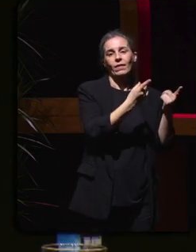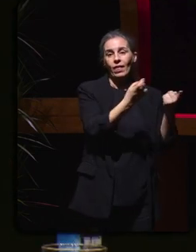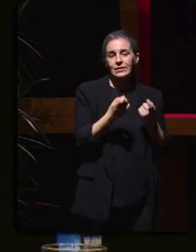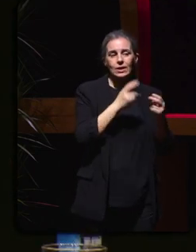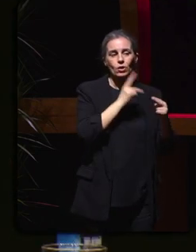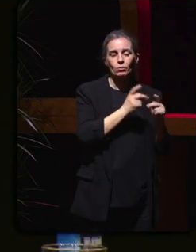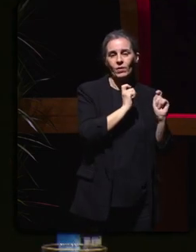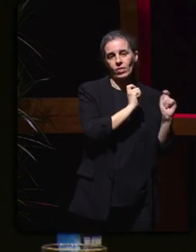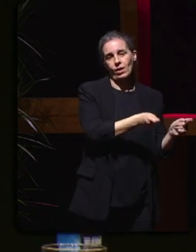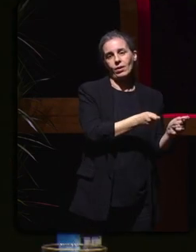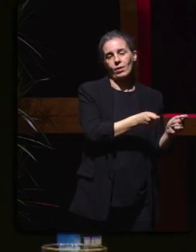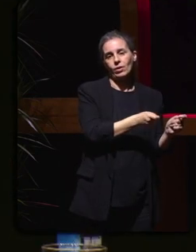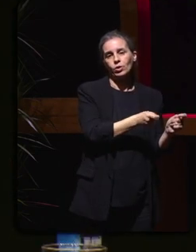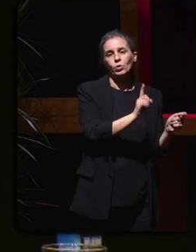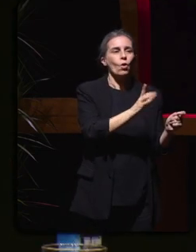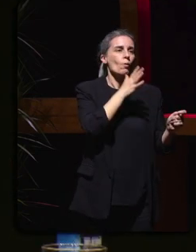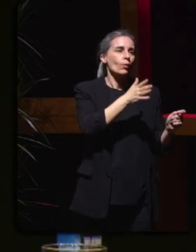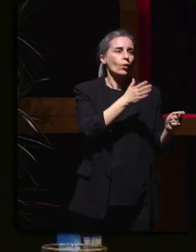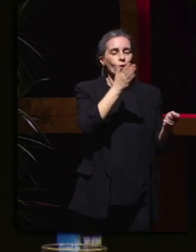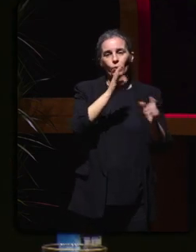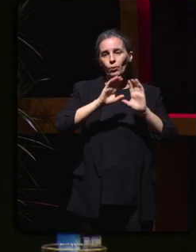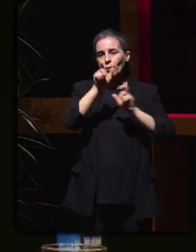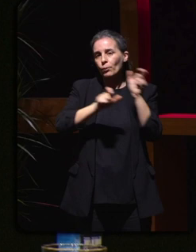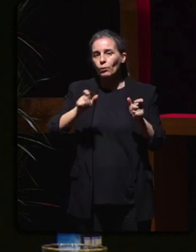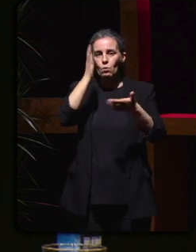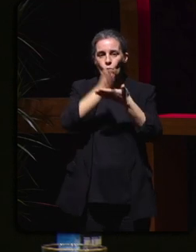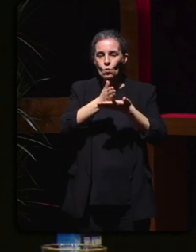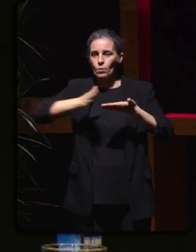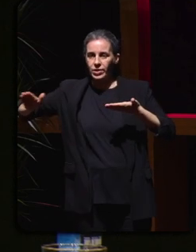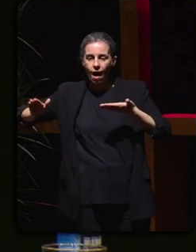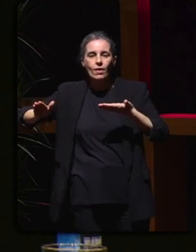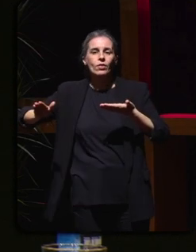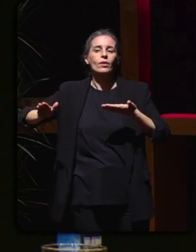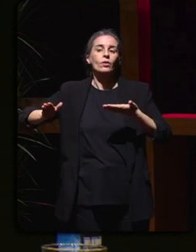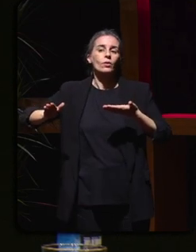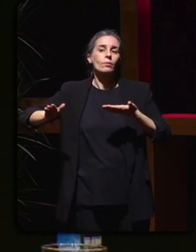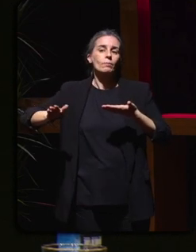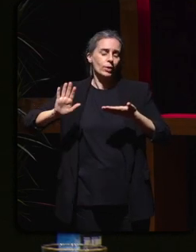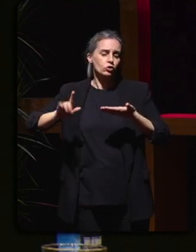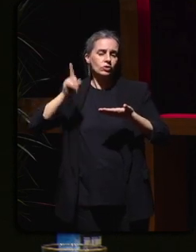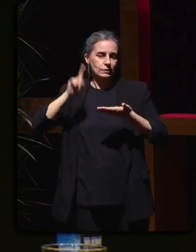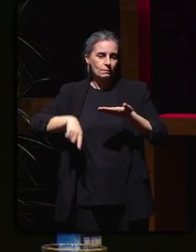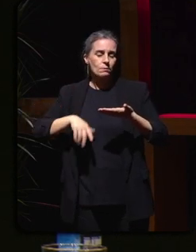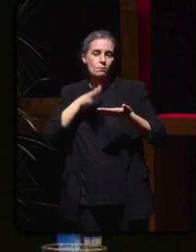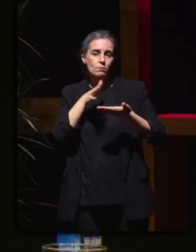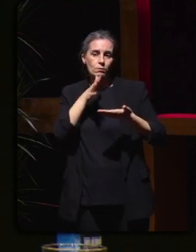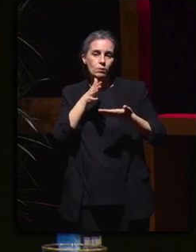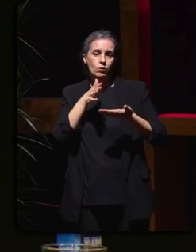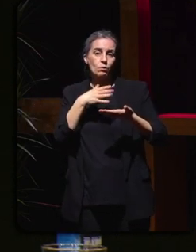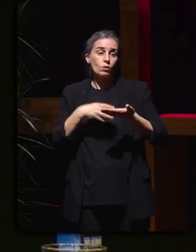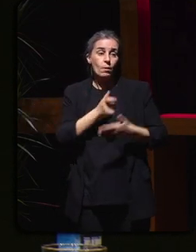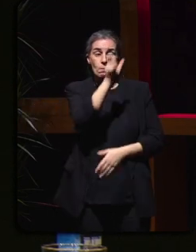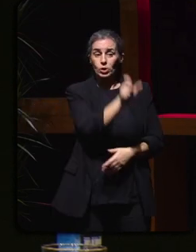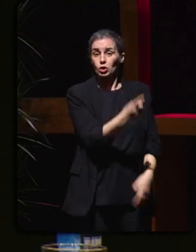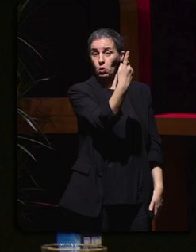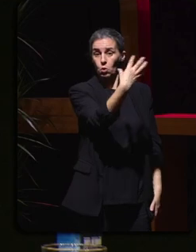ser nombrada No ya porque sea la mitad de la población mundial sino porque aunque solo sea una